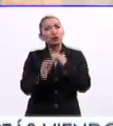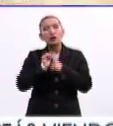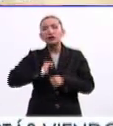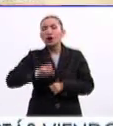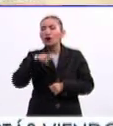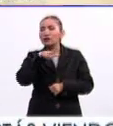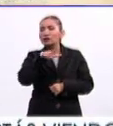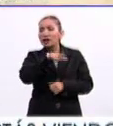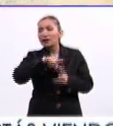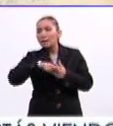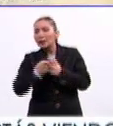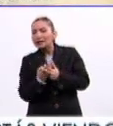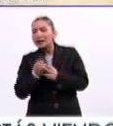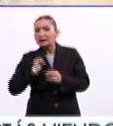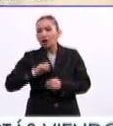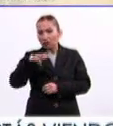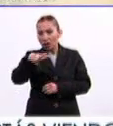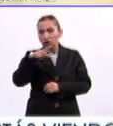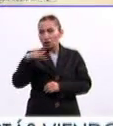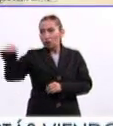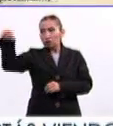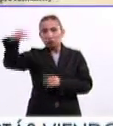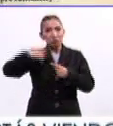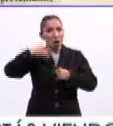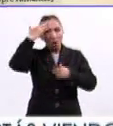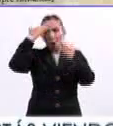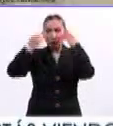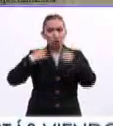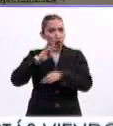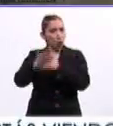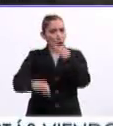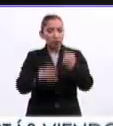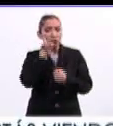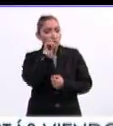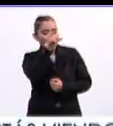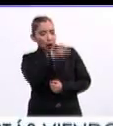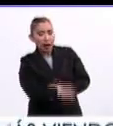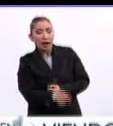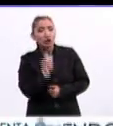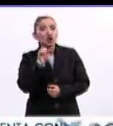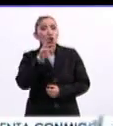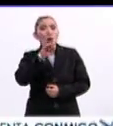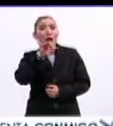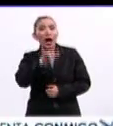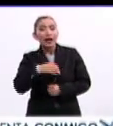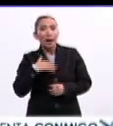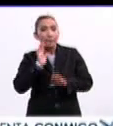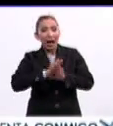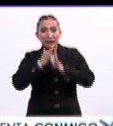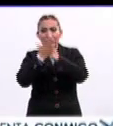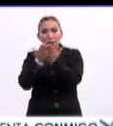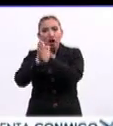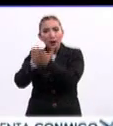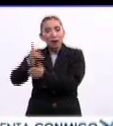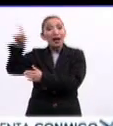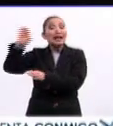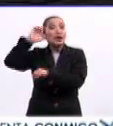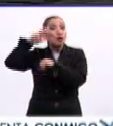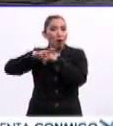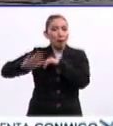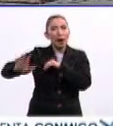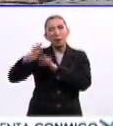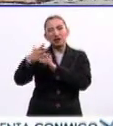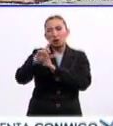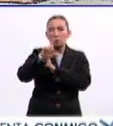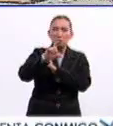XVIII. ¿Sí? O sea, Sor Juana es una de las poetas que más se imprimieron en el viejo continente, ¿no? Tiene alrededor de 20